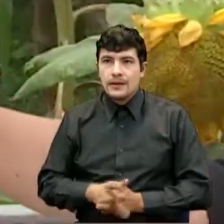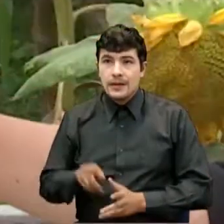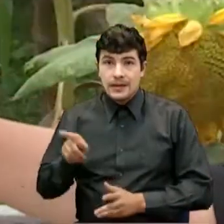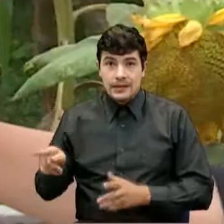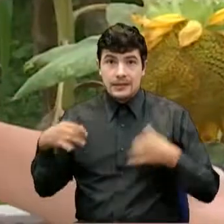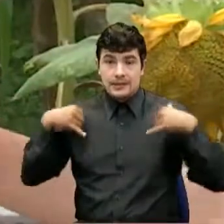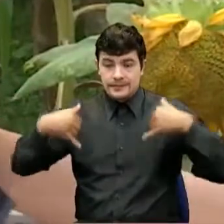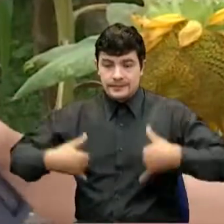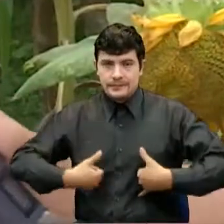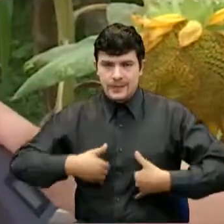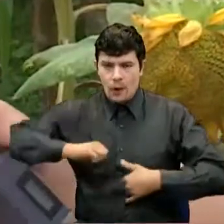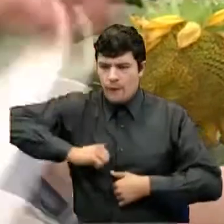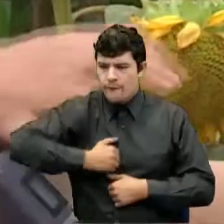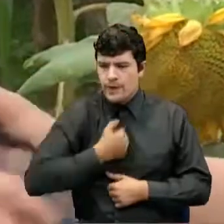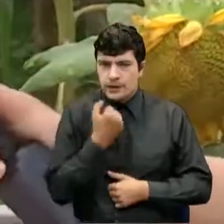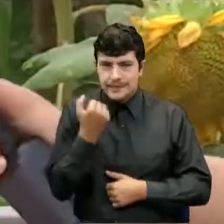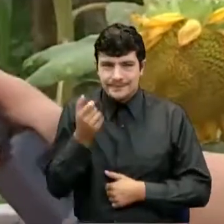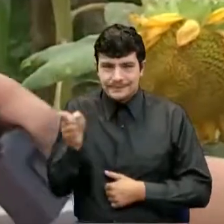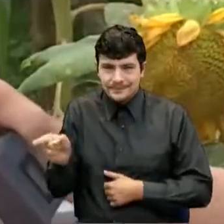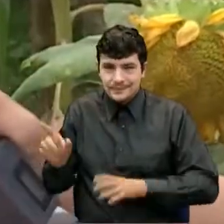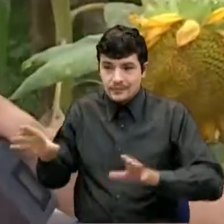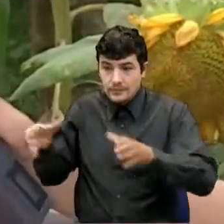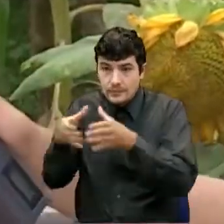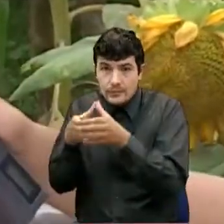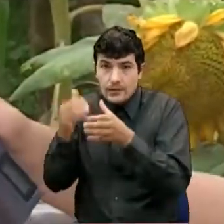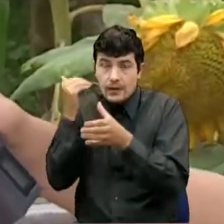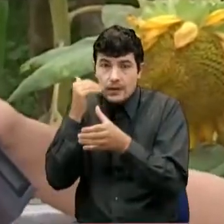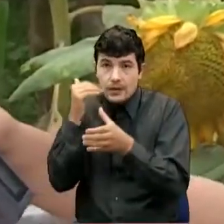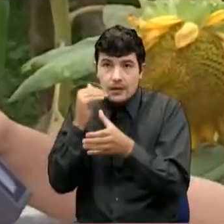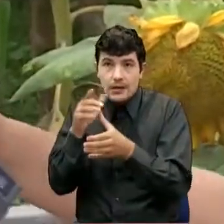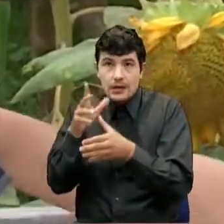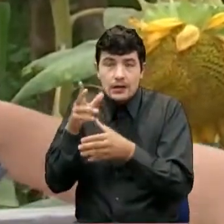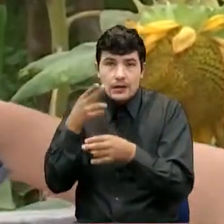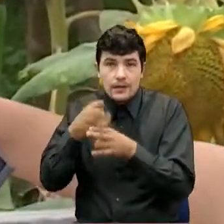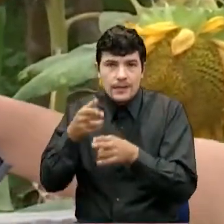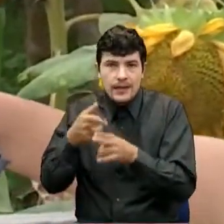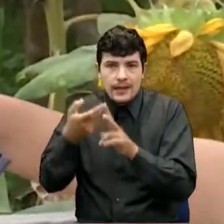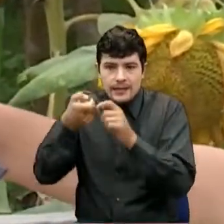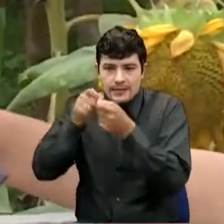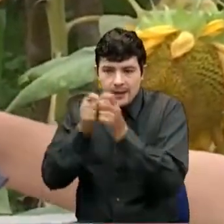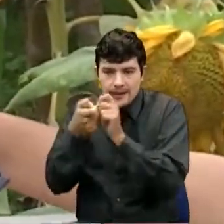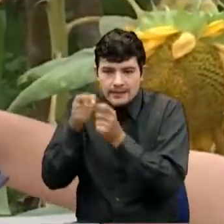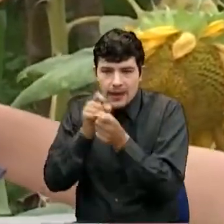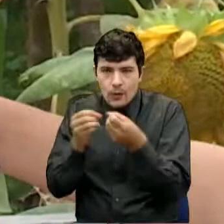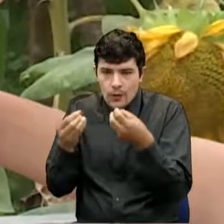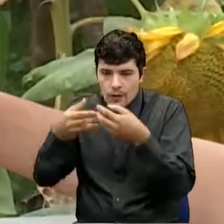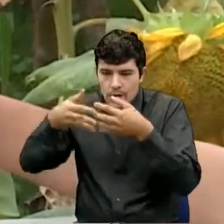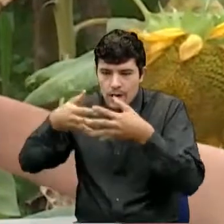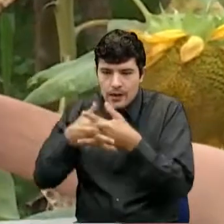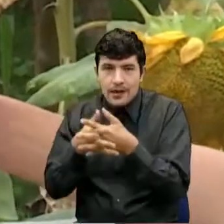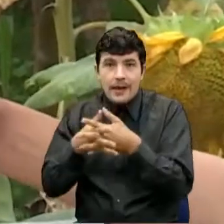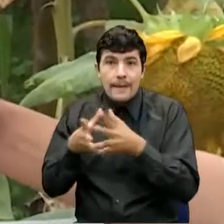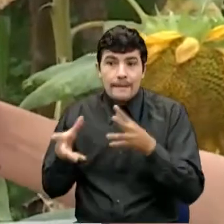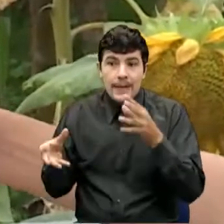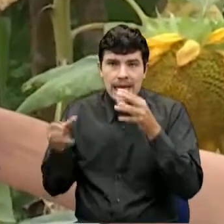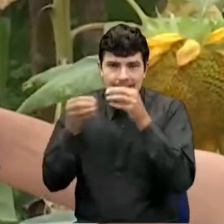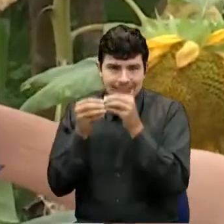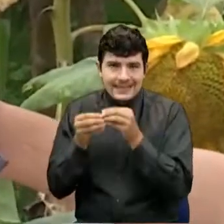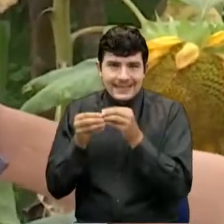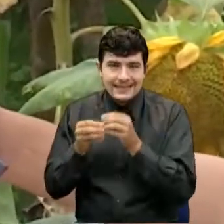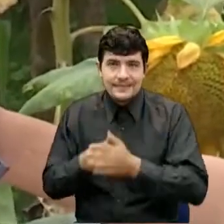colectivo de mujeres a nivel nacional ellos se llaman trenzadas somos más lo maneja aunado toda piedad